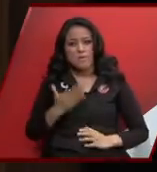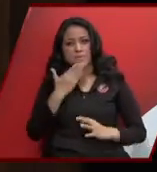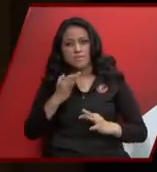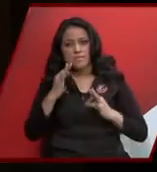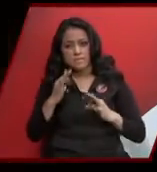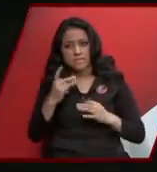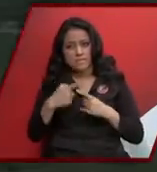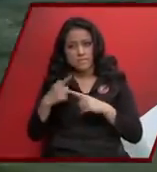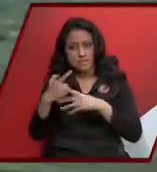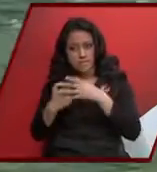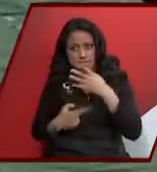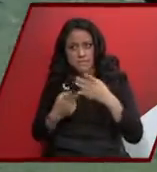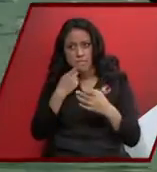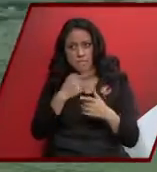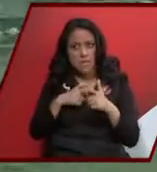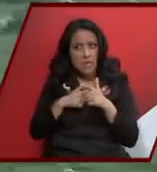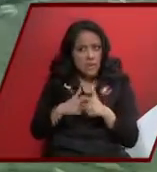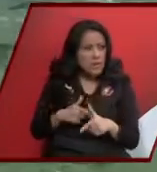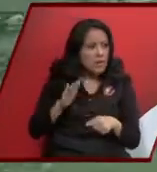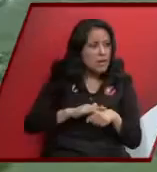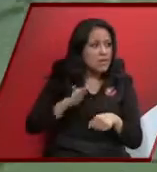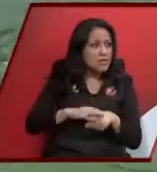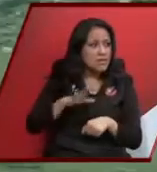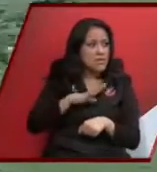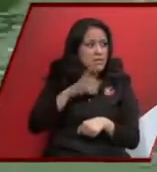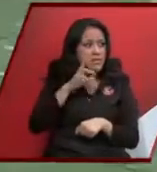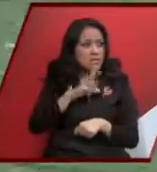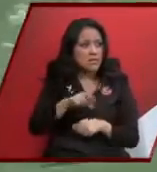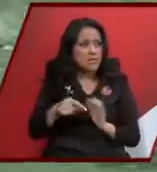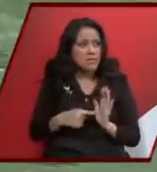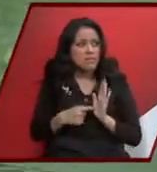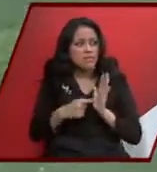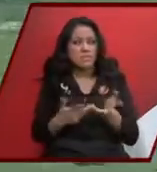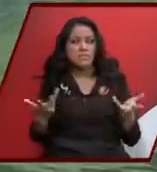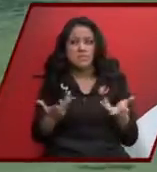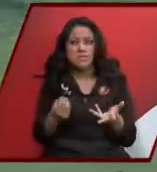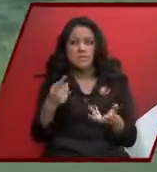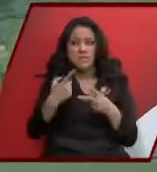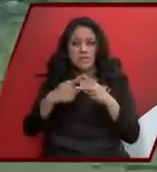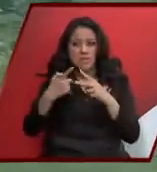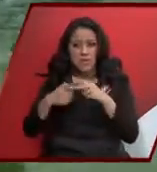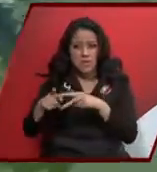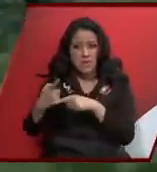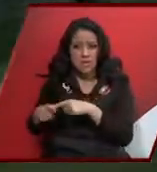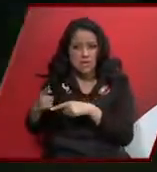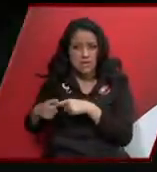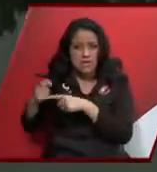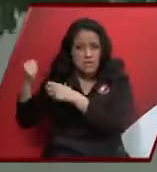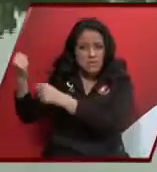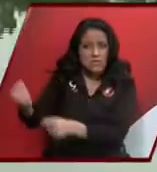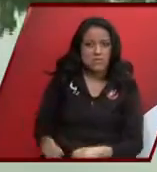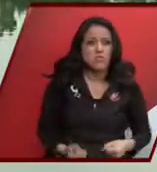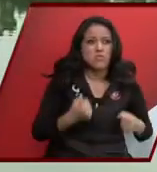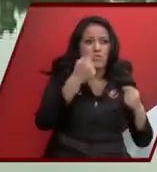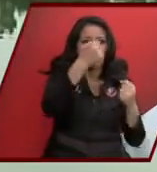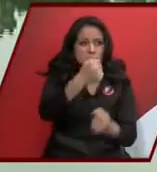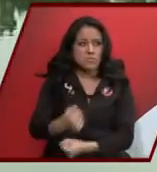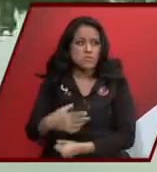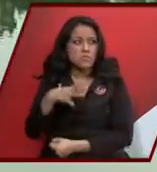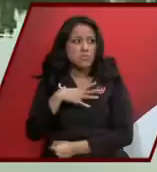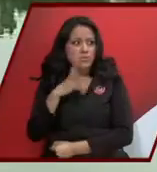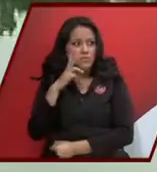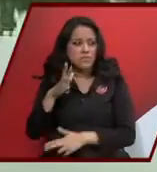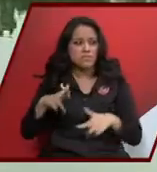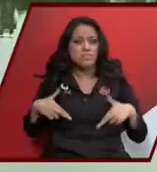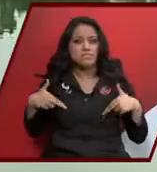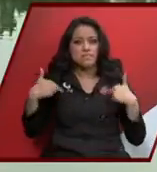cual Gustavo dice está dispuesto a seguir cosechando, pero para las grandes ligas necesita un pequeño empujón. Mi sueño es ir y representar a